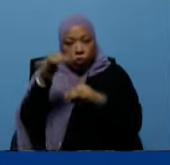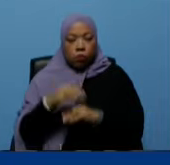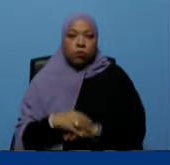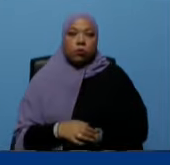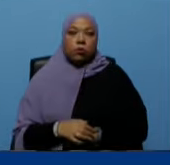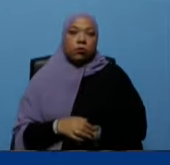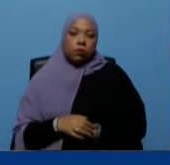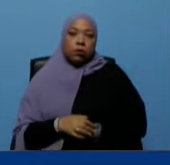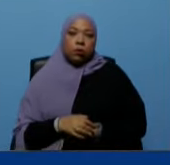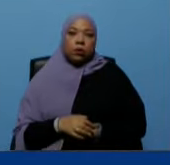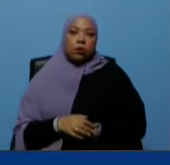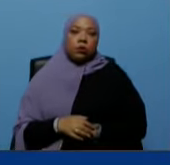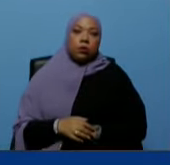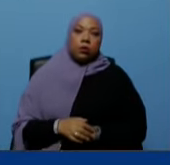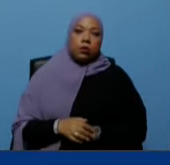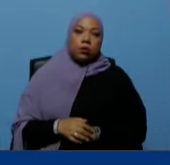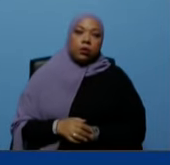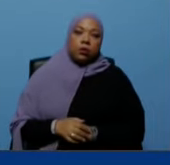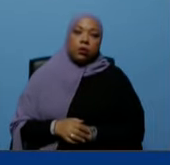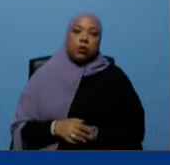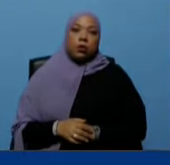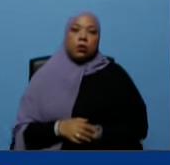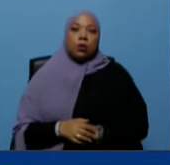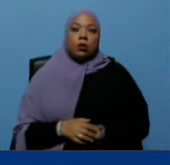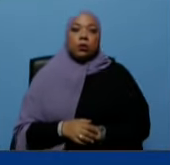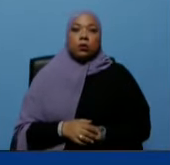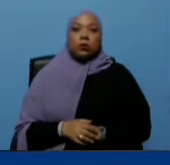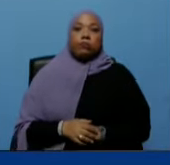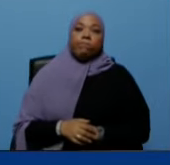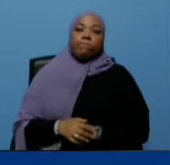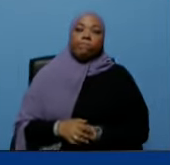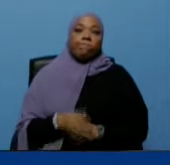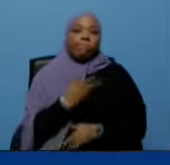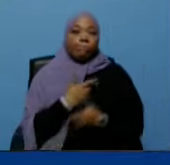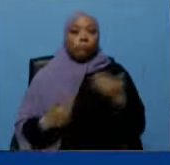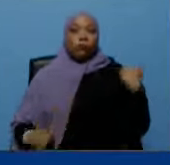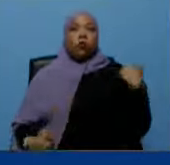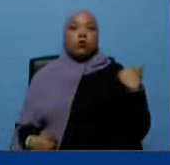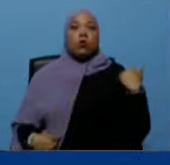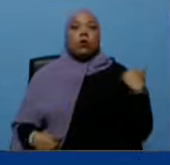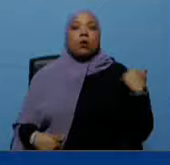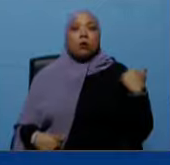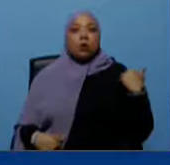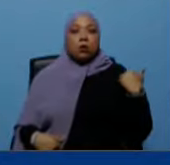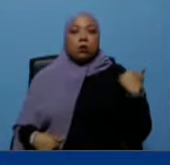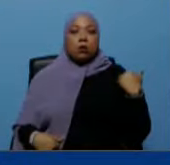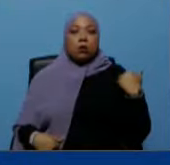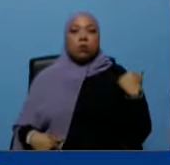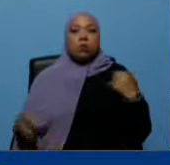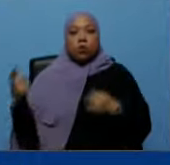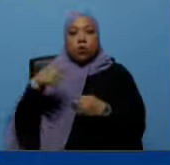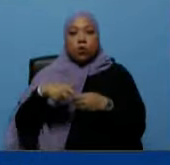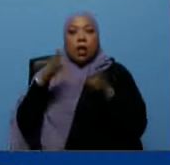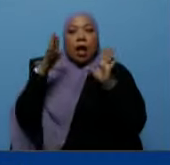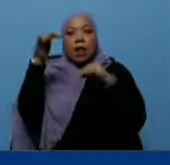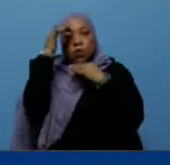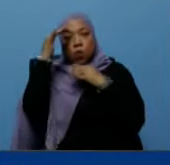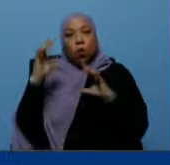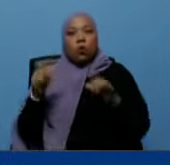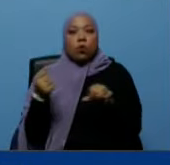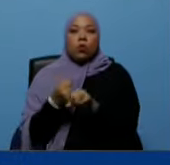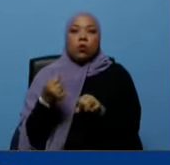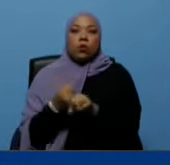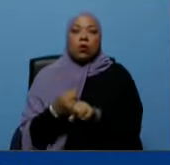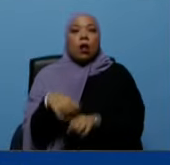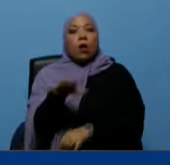la atención a nuestros pacientes. Y bueno, presidente, tomándole la palabra de este centro de atención que está inaugurando hoy